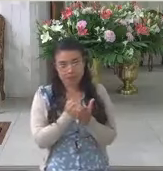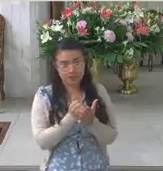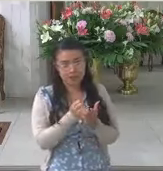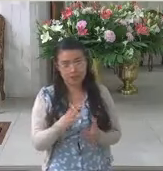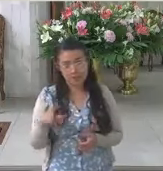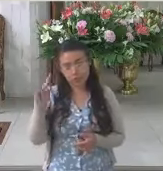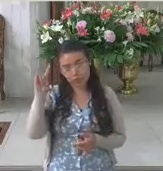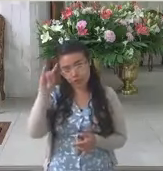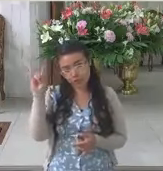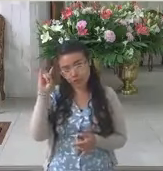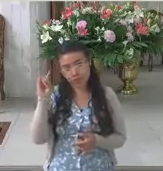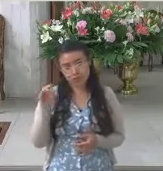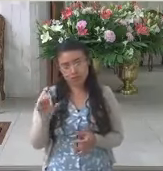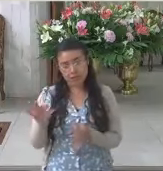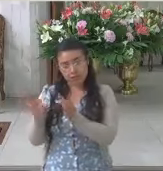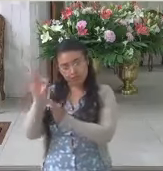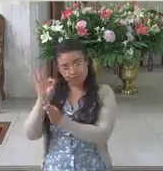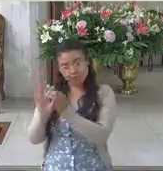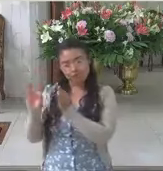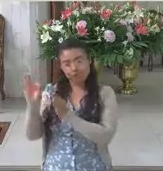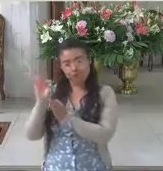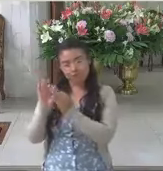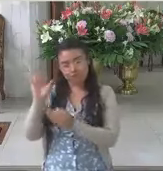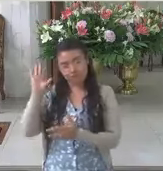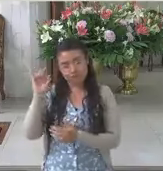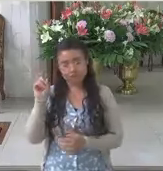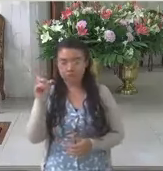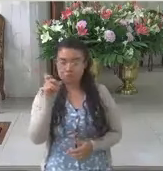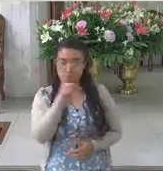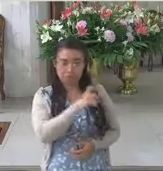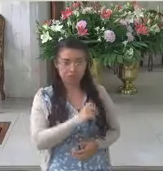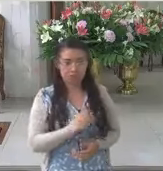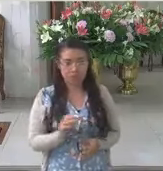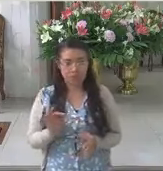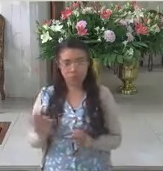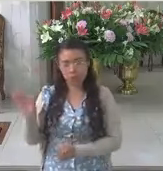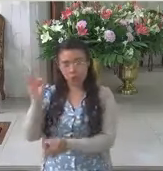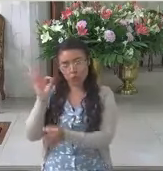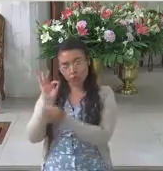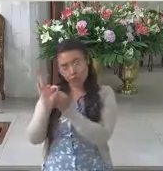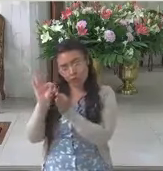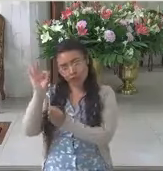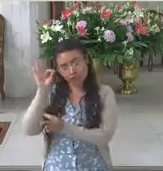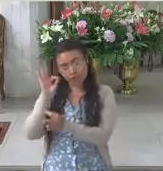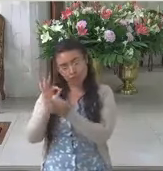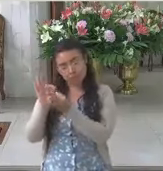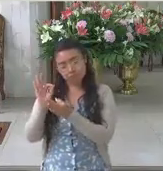es poderoso cuenta además con una multitud